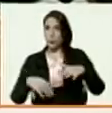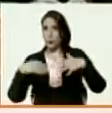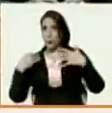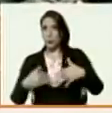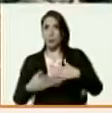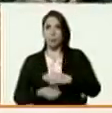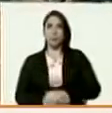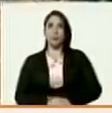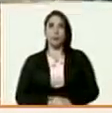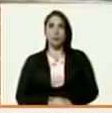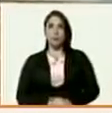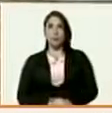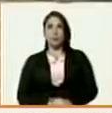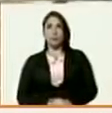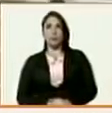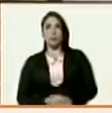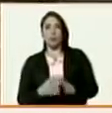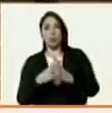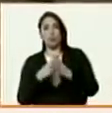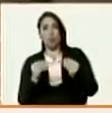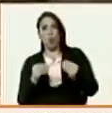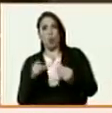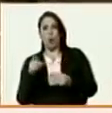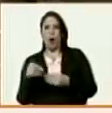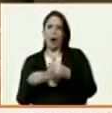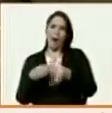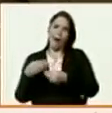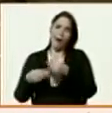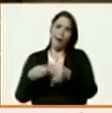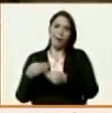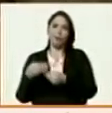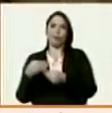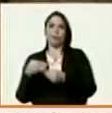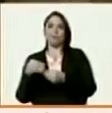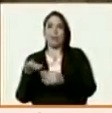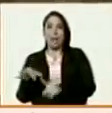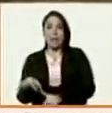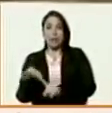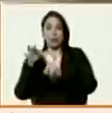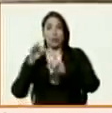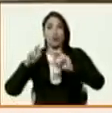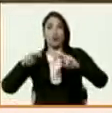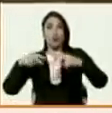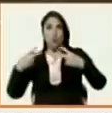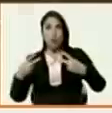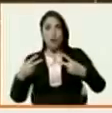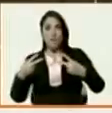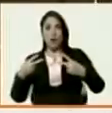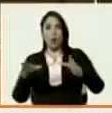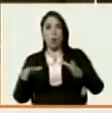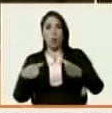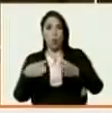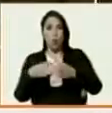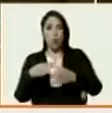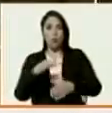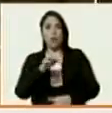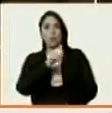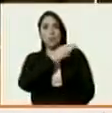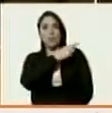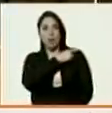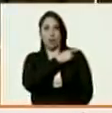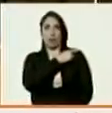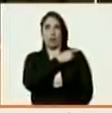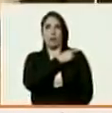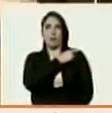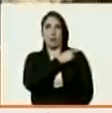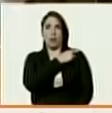tristes. Todo esto ha traído un colofón con la elección de una nueva junta directiva. Junta directiva,